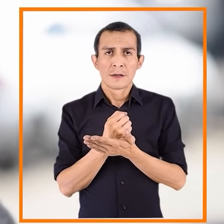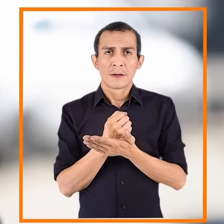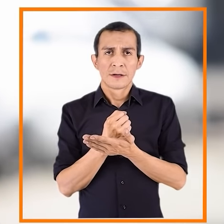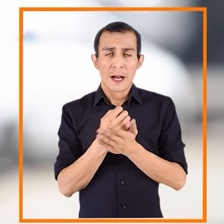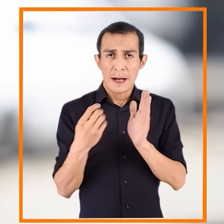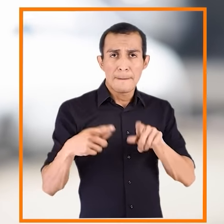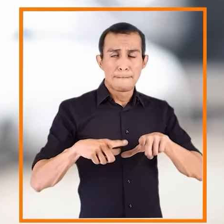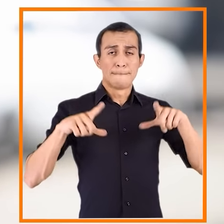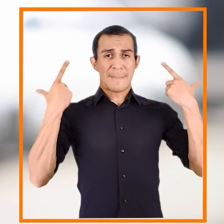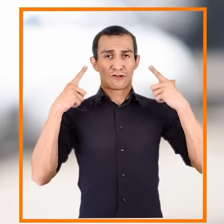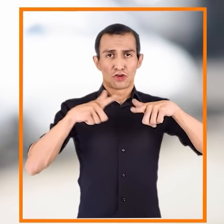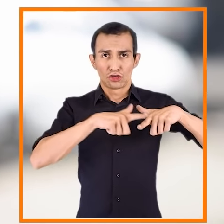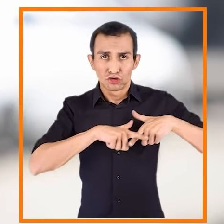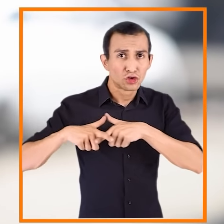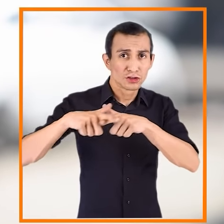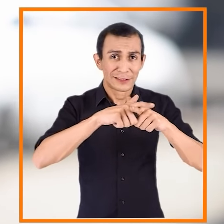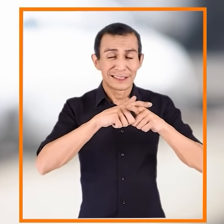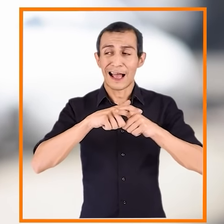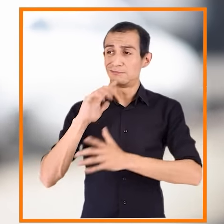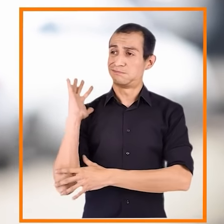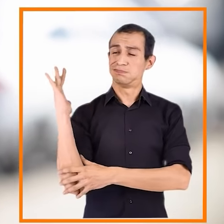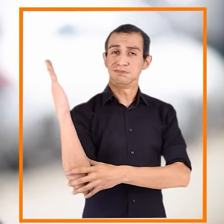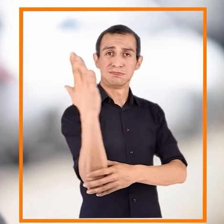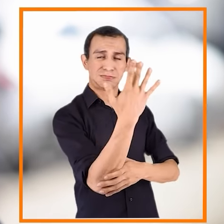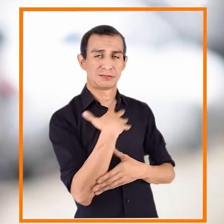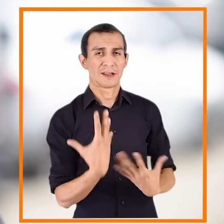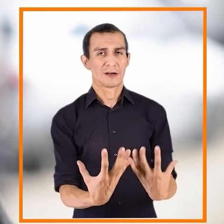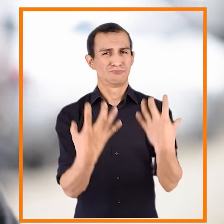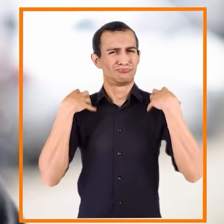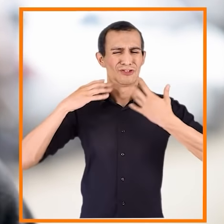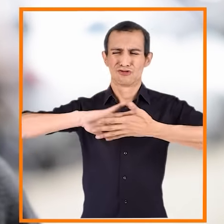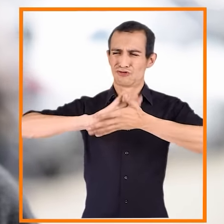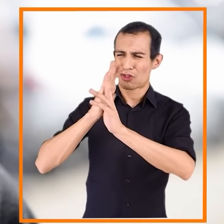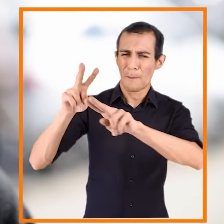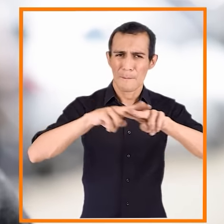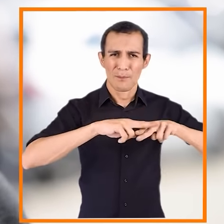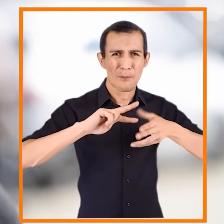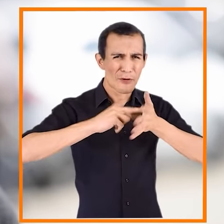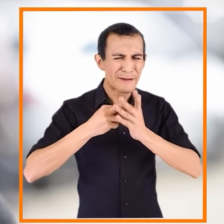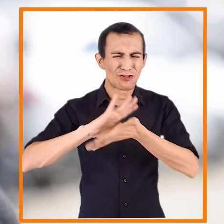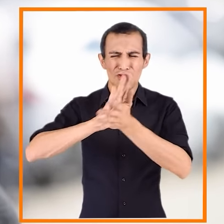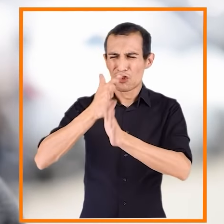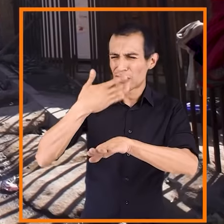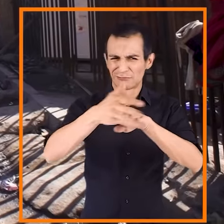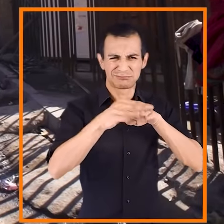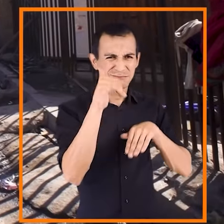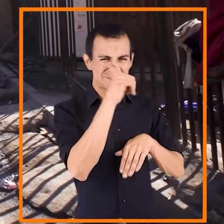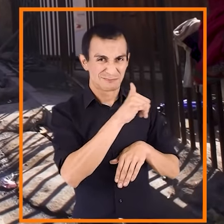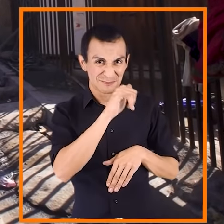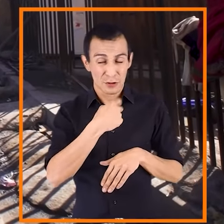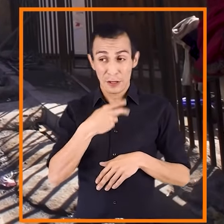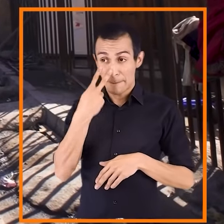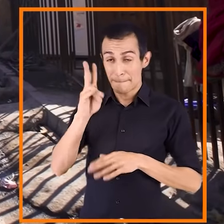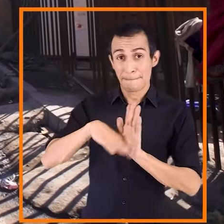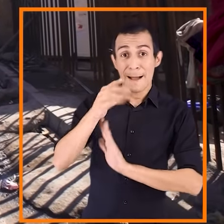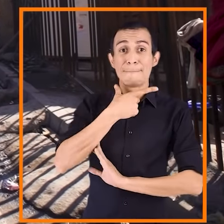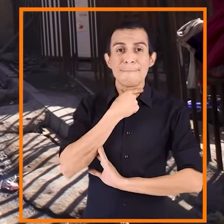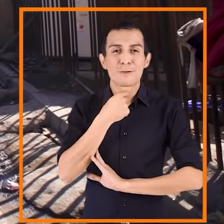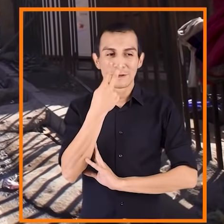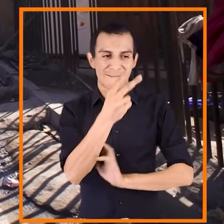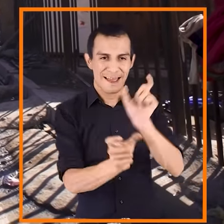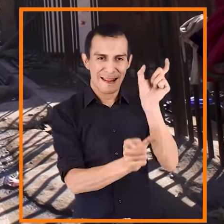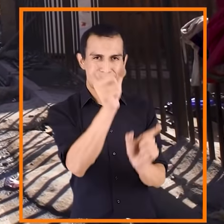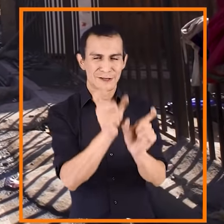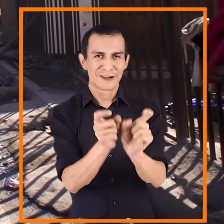triple impacto de social, ambiental, hacerse cargo de todas las mermas, de todos los desechos, todo lo que se contamina. Lo que más me gusta es ver a la